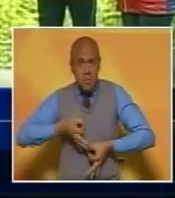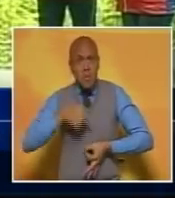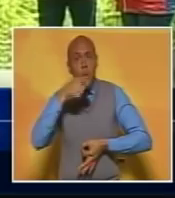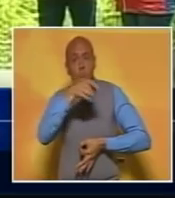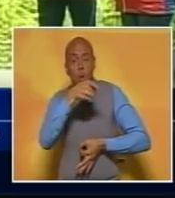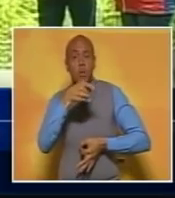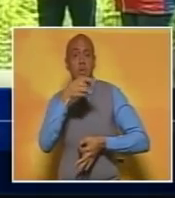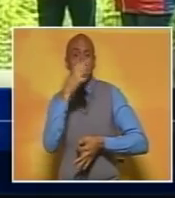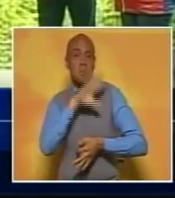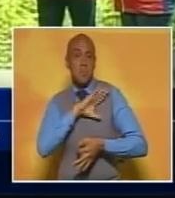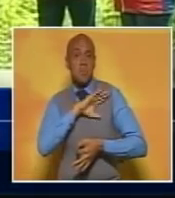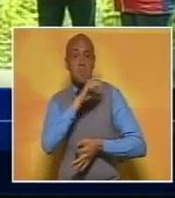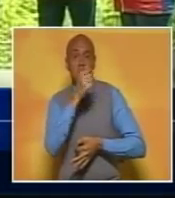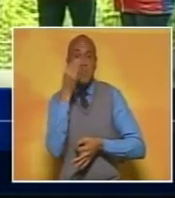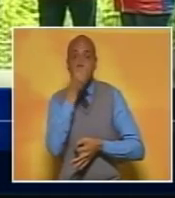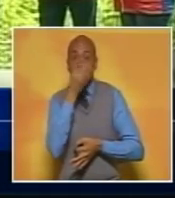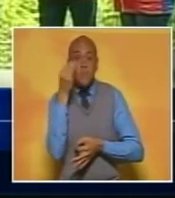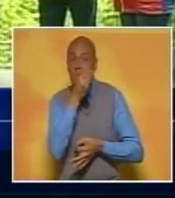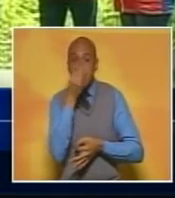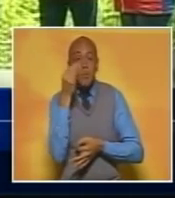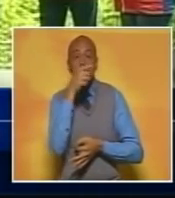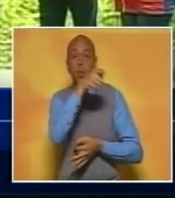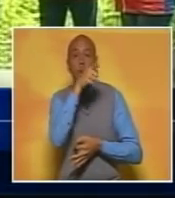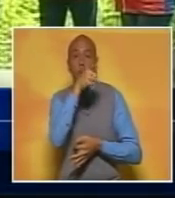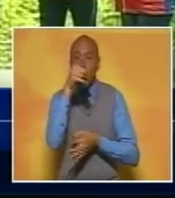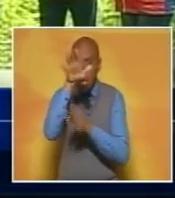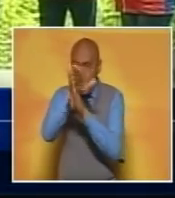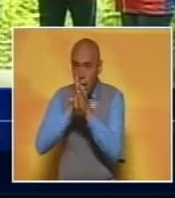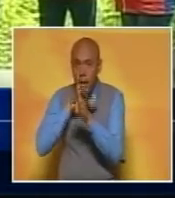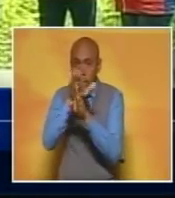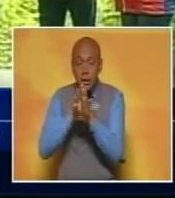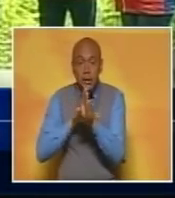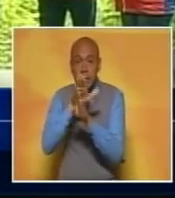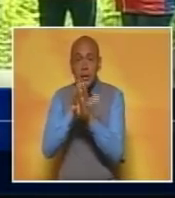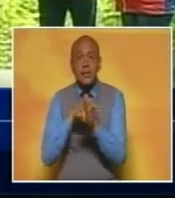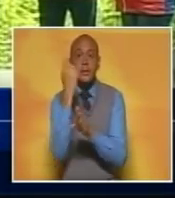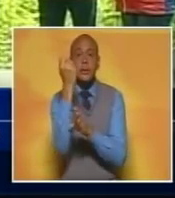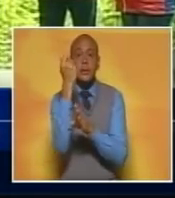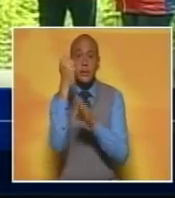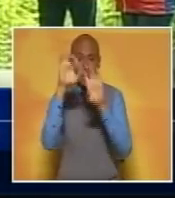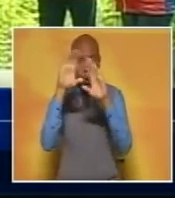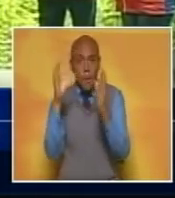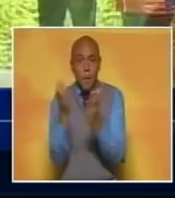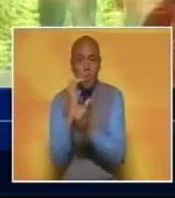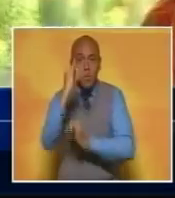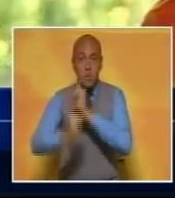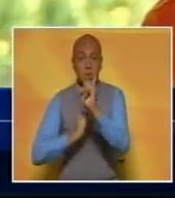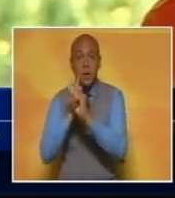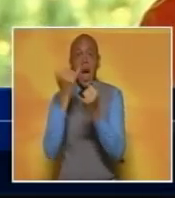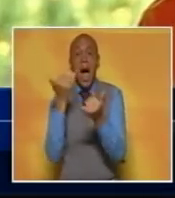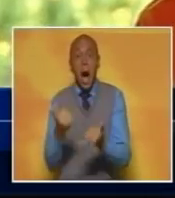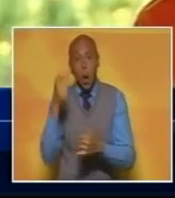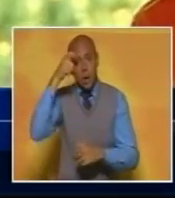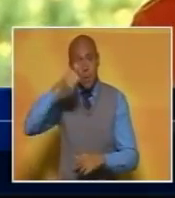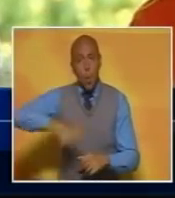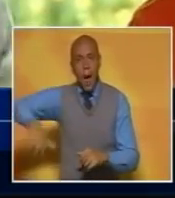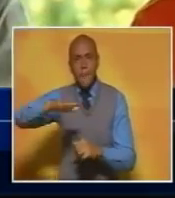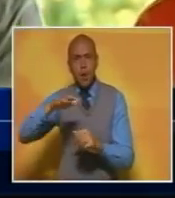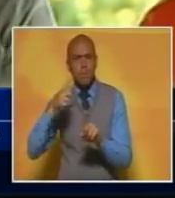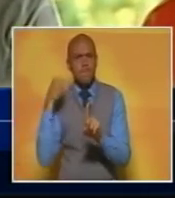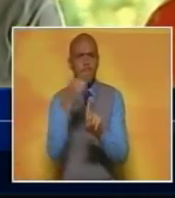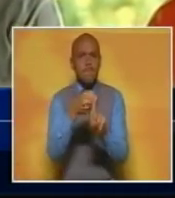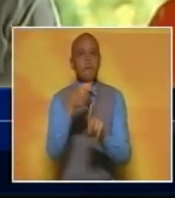capitalistas, entreguistas, que se arrodillaron al Fondo Monetario Internacional y el pueblo les está cobrando su traición.